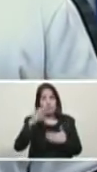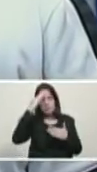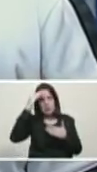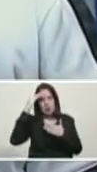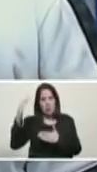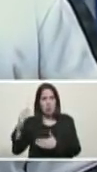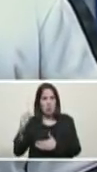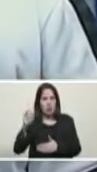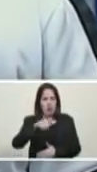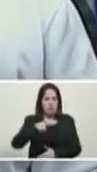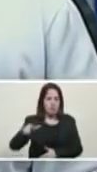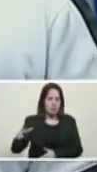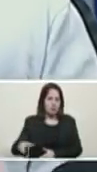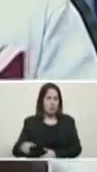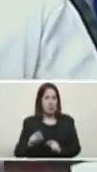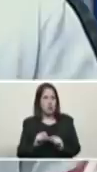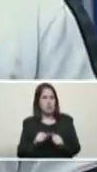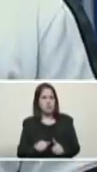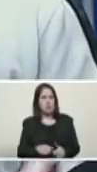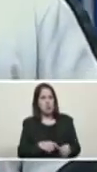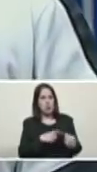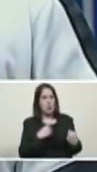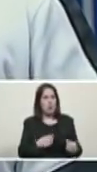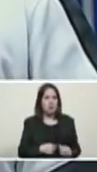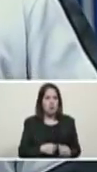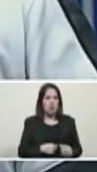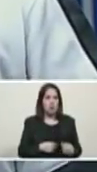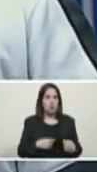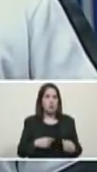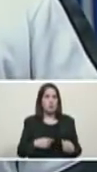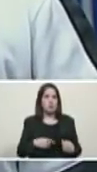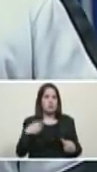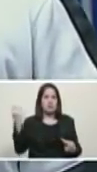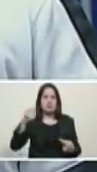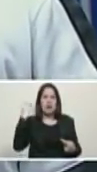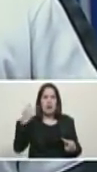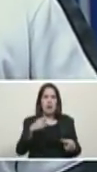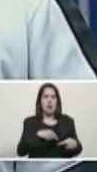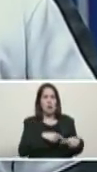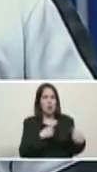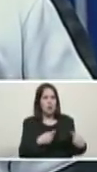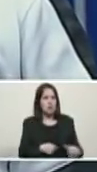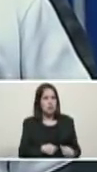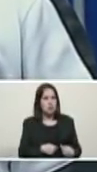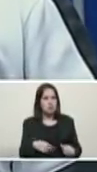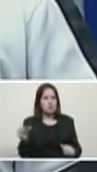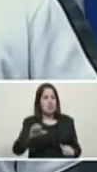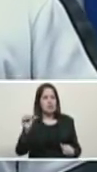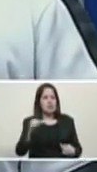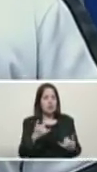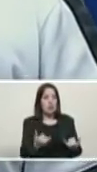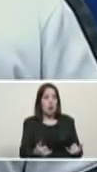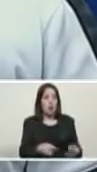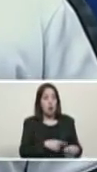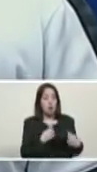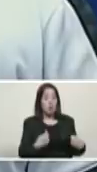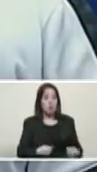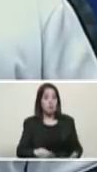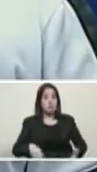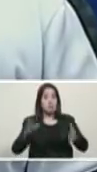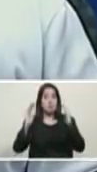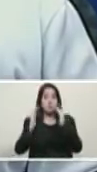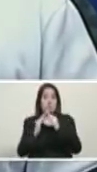que inició con corazón ya negro pero corazón se hace de nosotros corazón urbano estar de posición presidente que tenemos casi 5.000 jóvenes